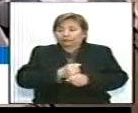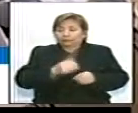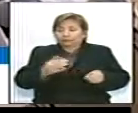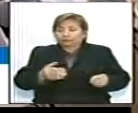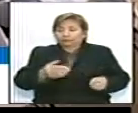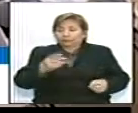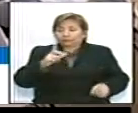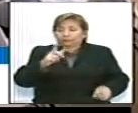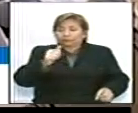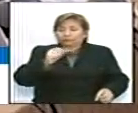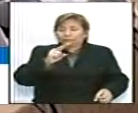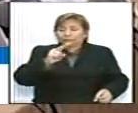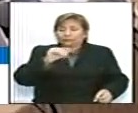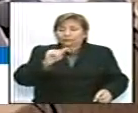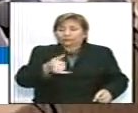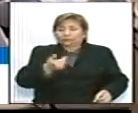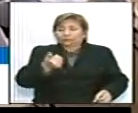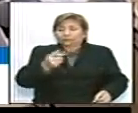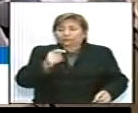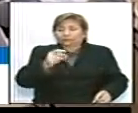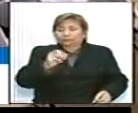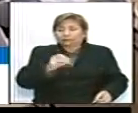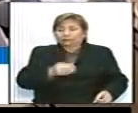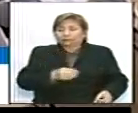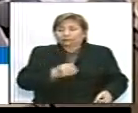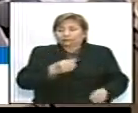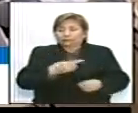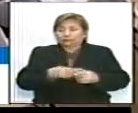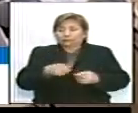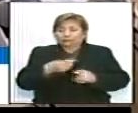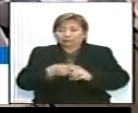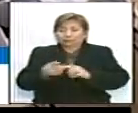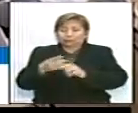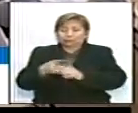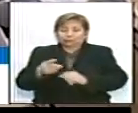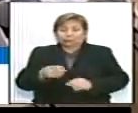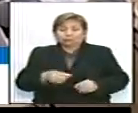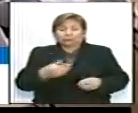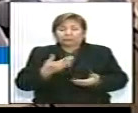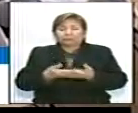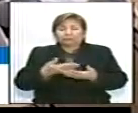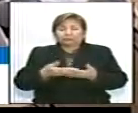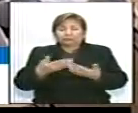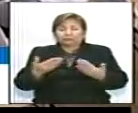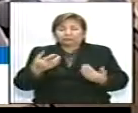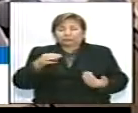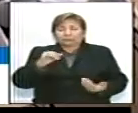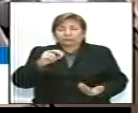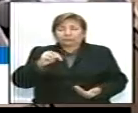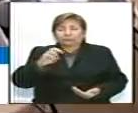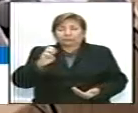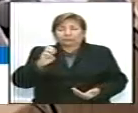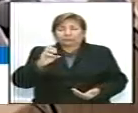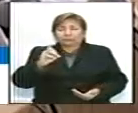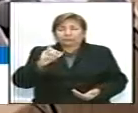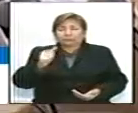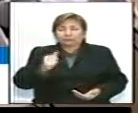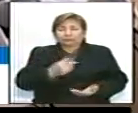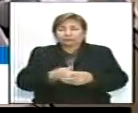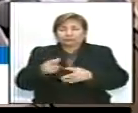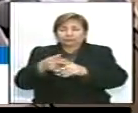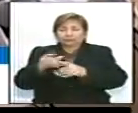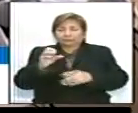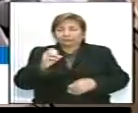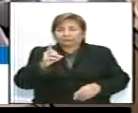benditos lavajatos, que hasta el día de hoy no terminamos con este rollo acá. Diferencia del presidente Duque, el presidente Piñera, el presidente Lenín Moreno.